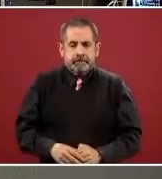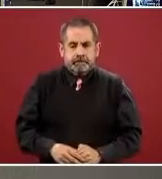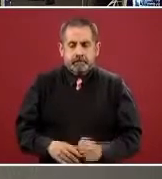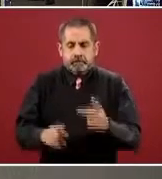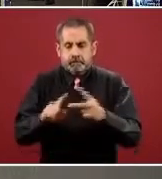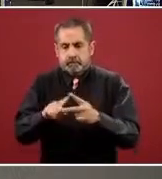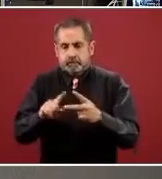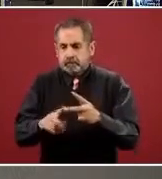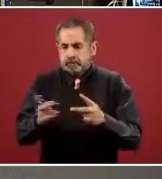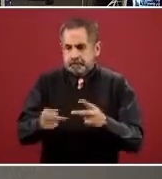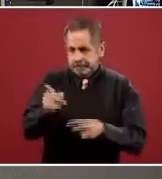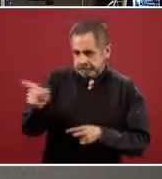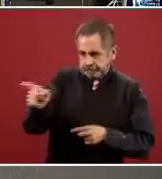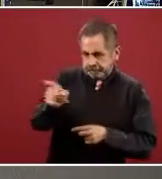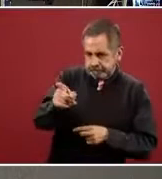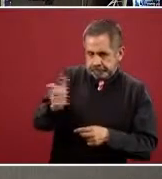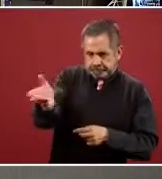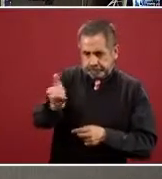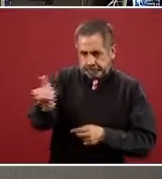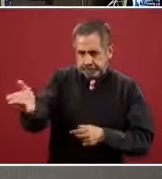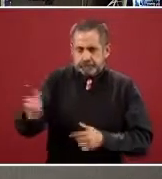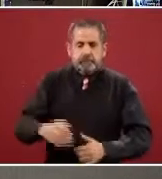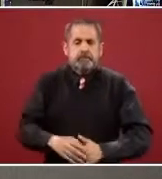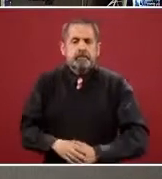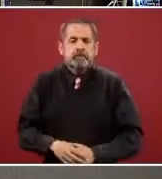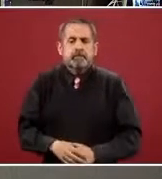dos preguntas ahora de este lado.